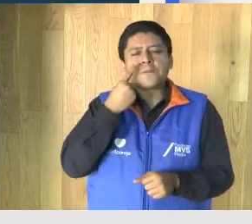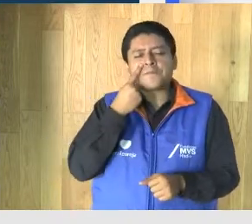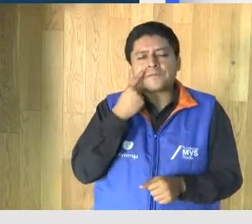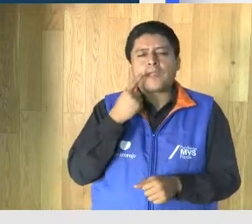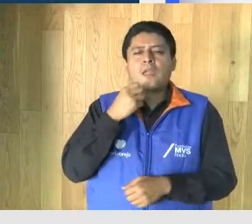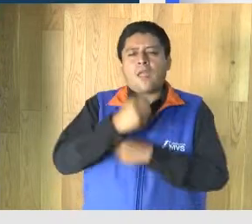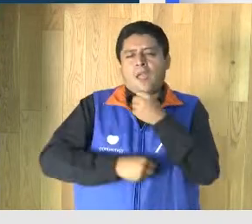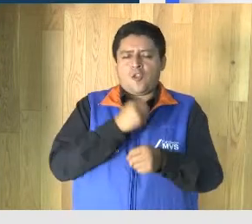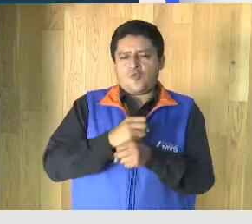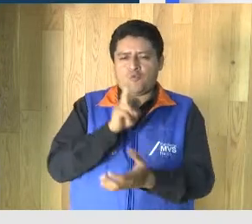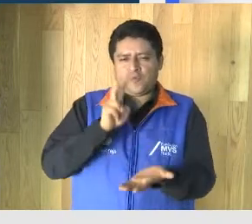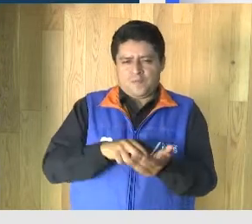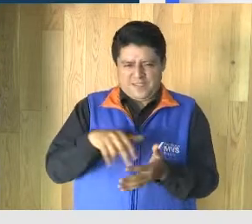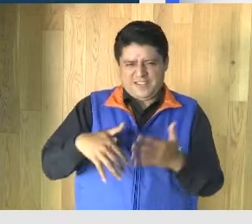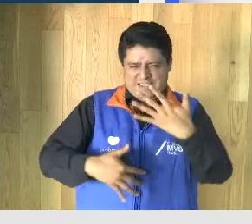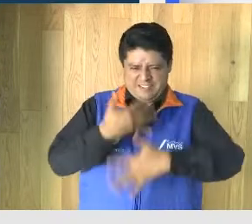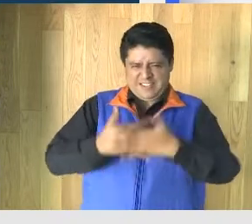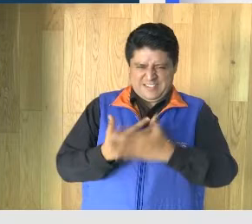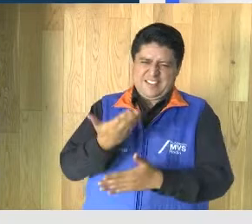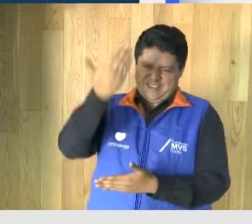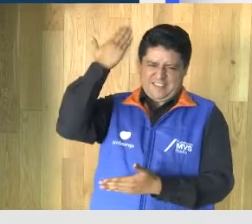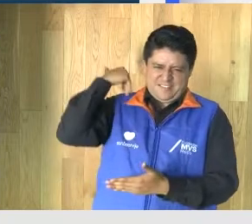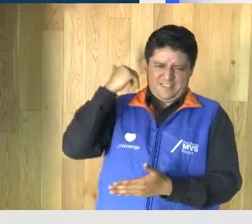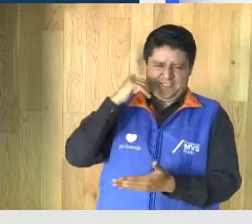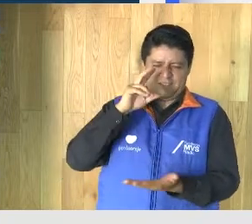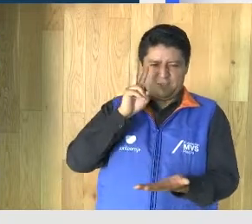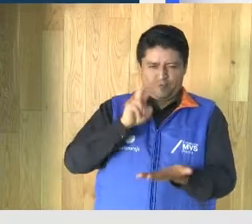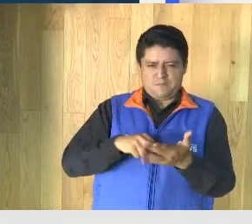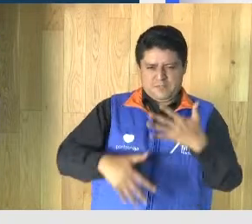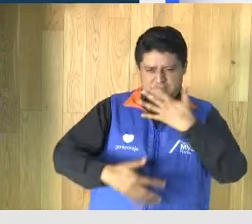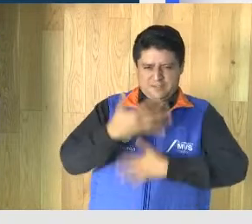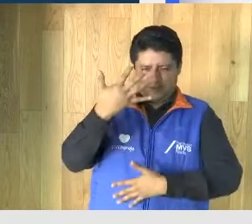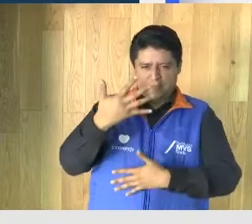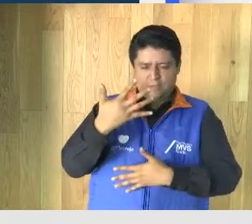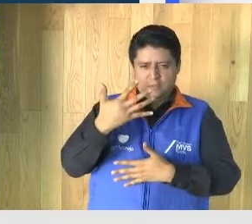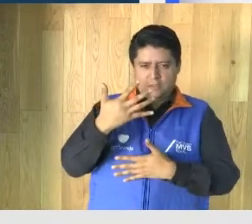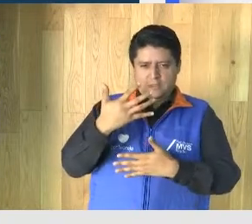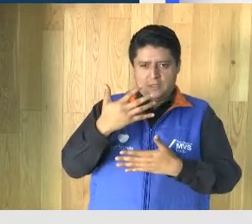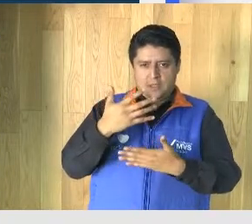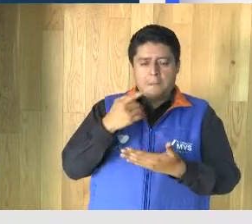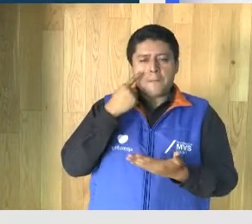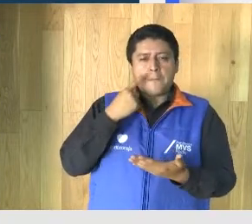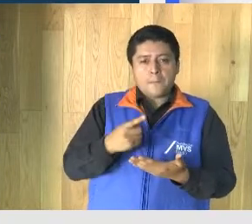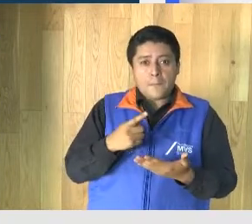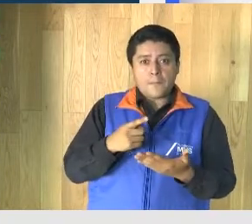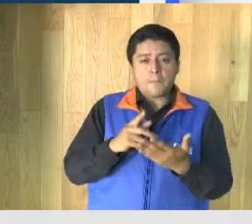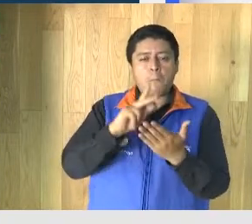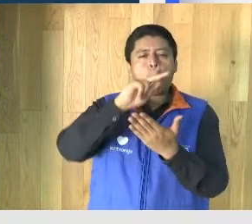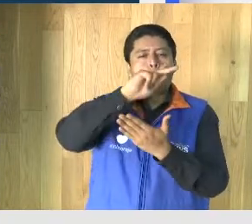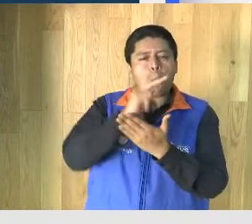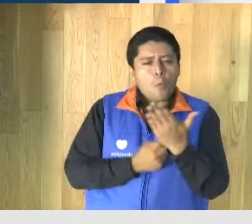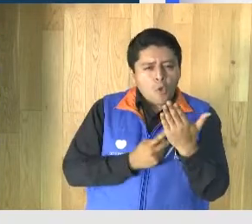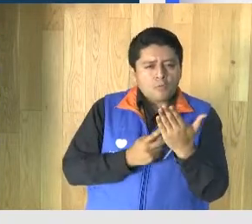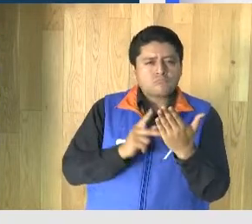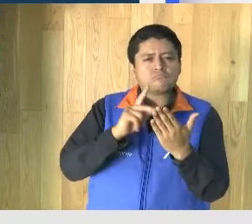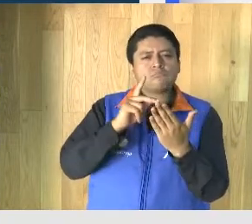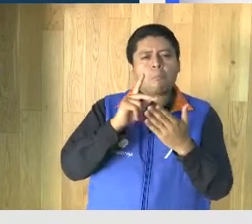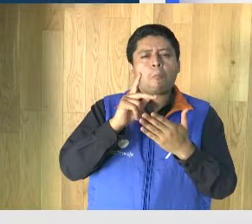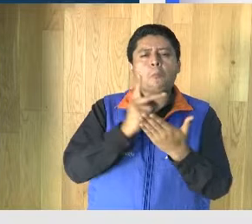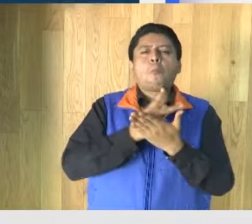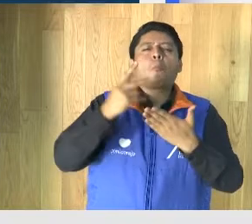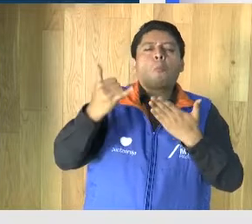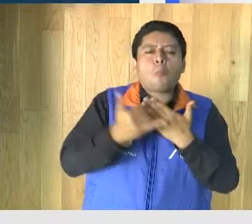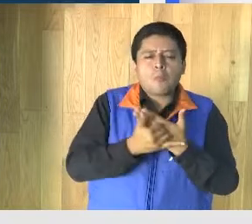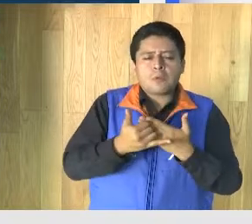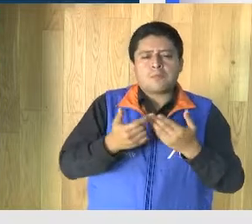de 2015, vemos que los peor parados son aquellos que tienen que ver con el planeta, precisamente vinculados con